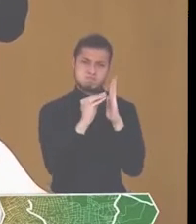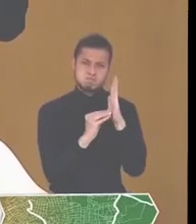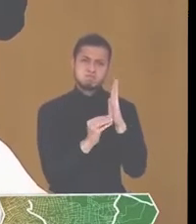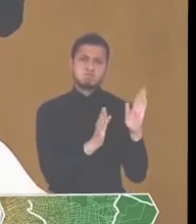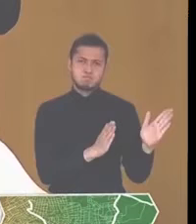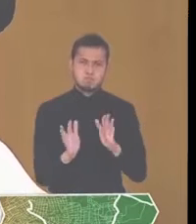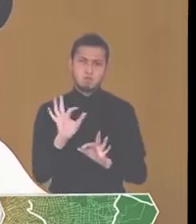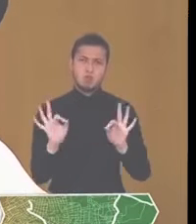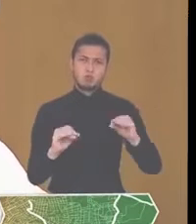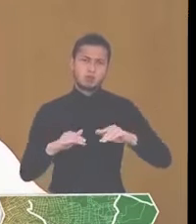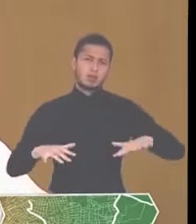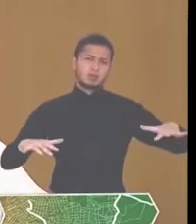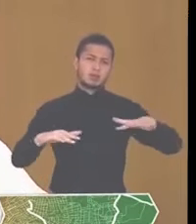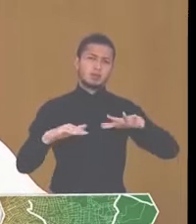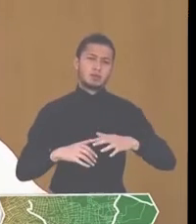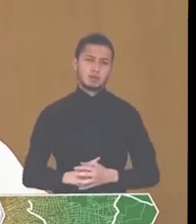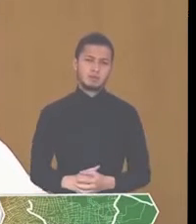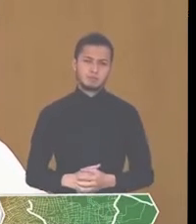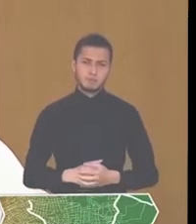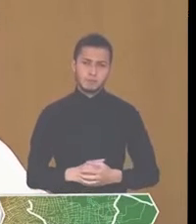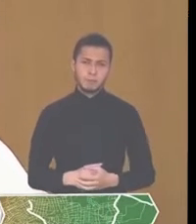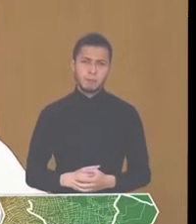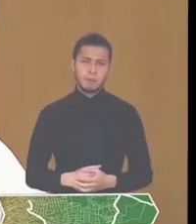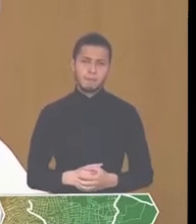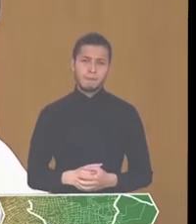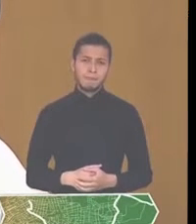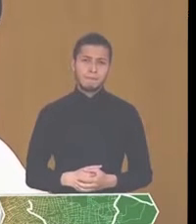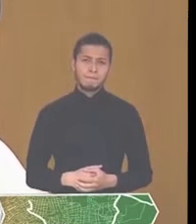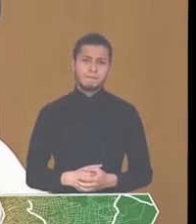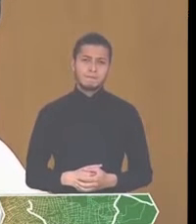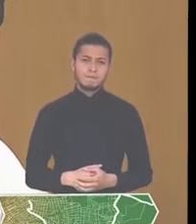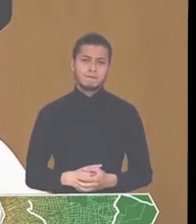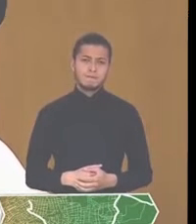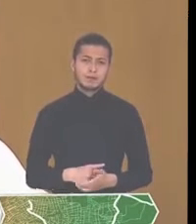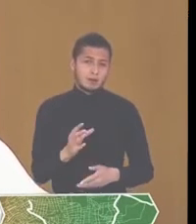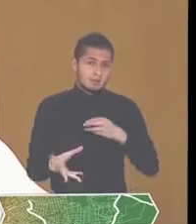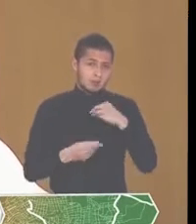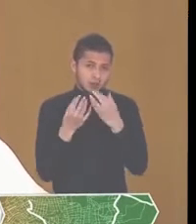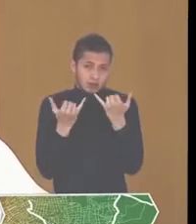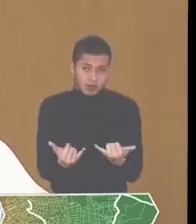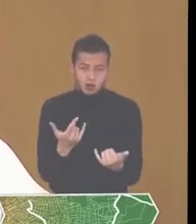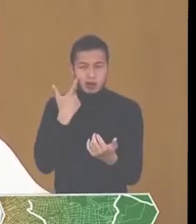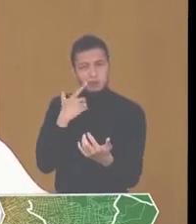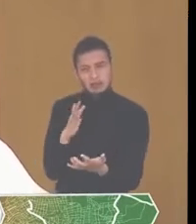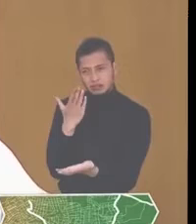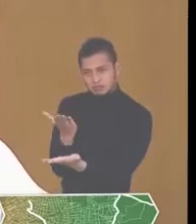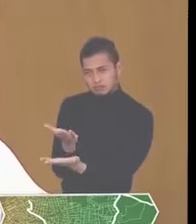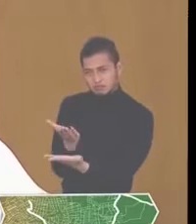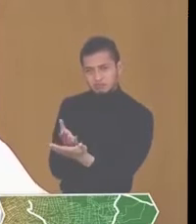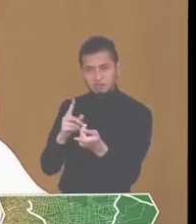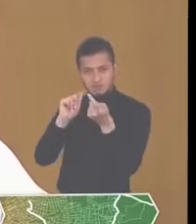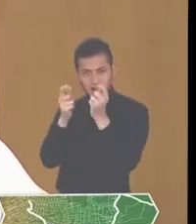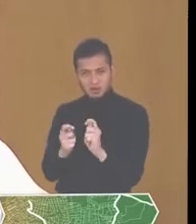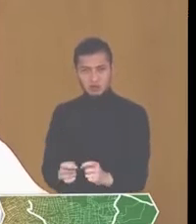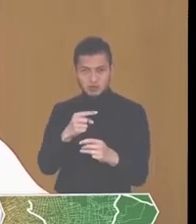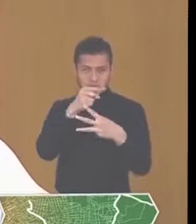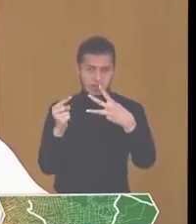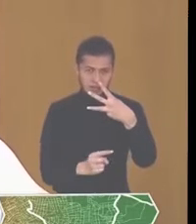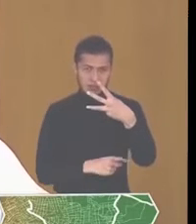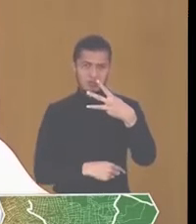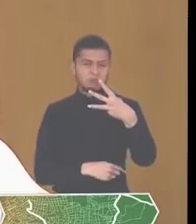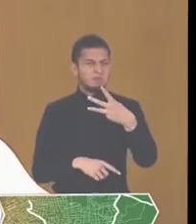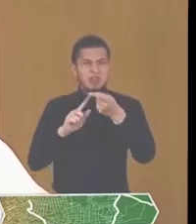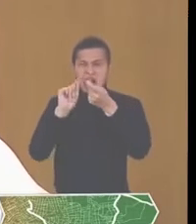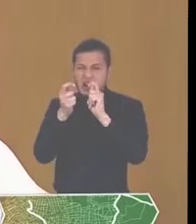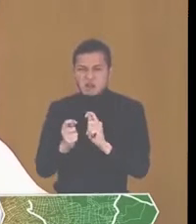a esta propuesta que termina siendo muy rimbombante, con unos grandes objetivos, muy bonita en presentación